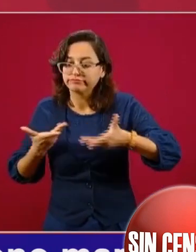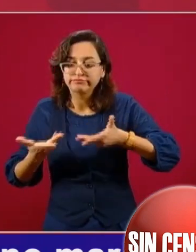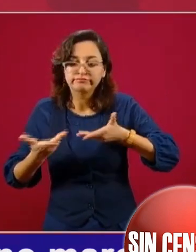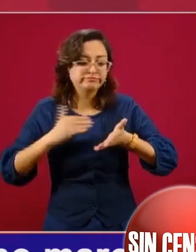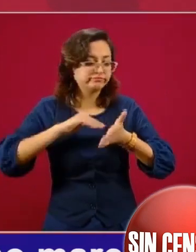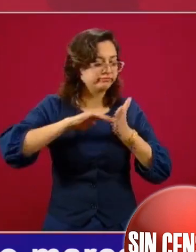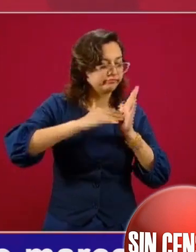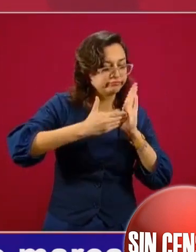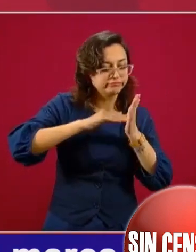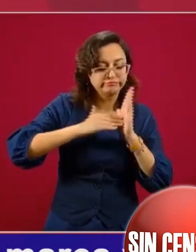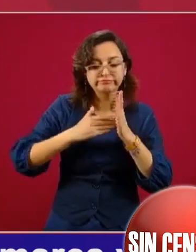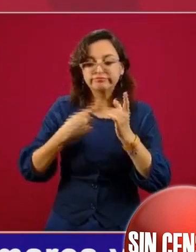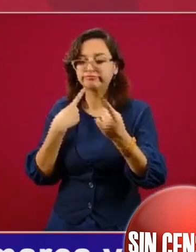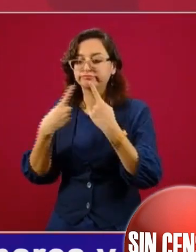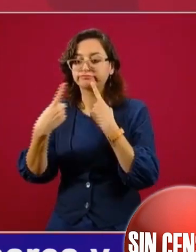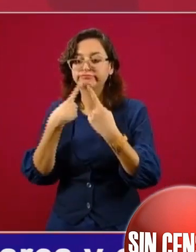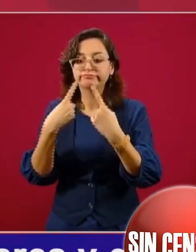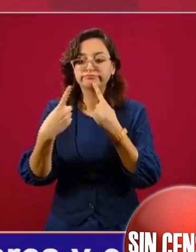el consenso,